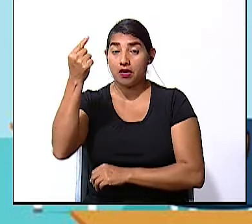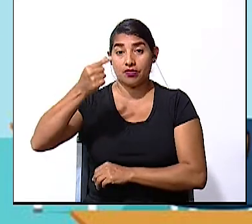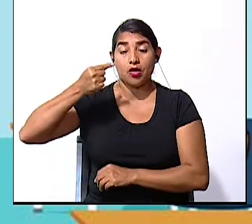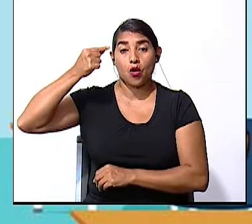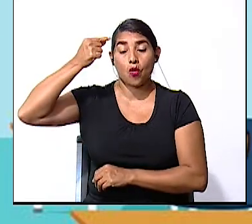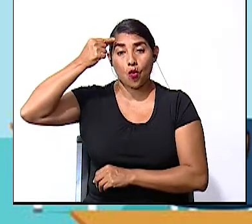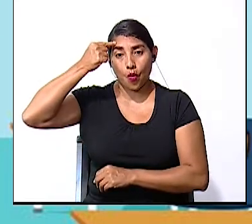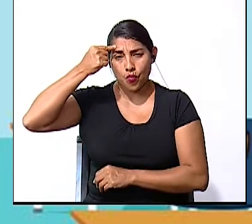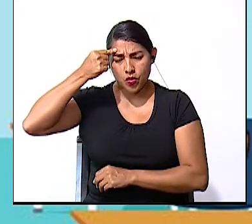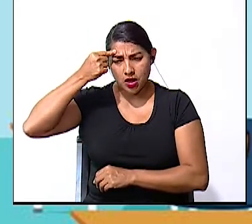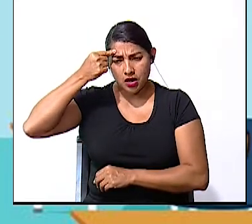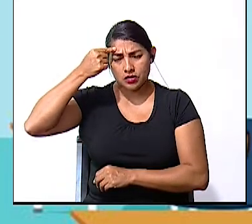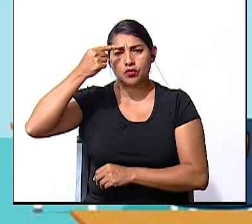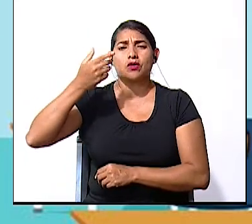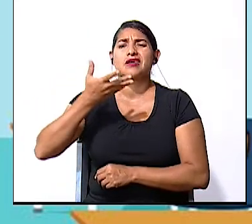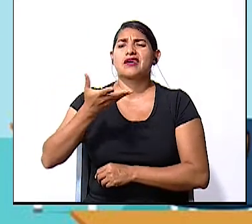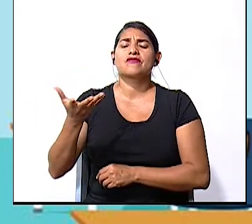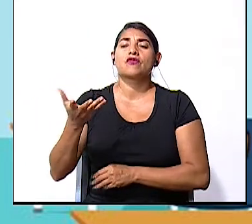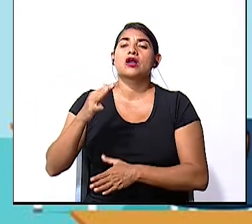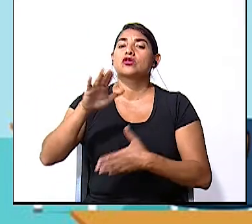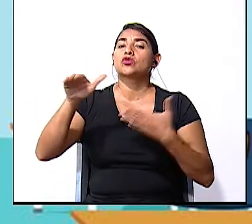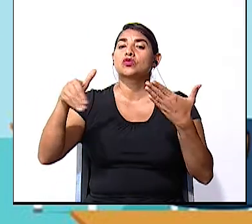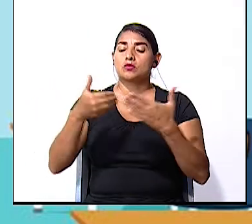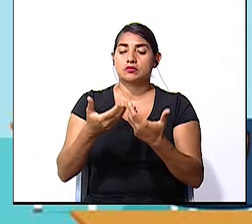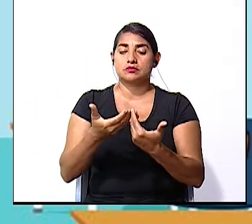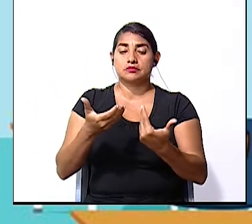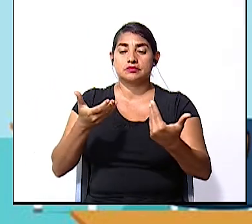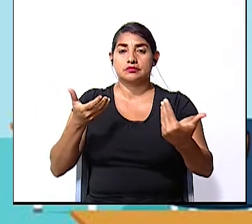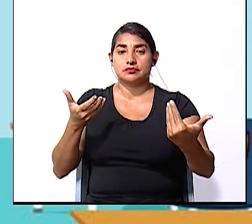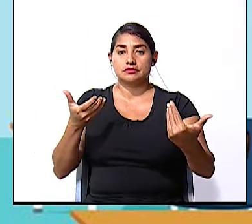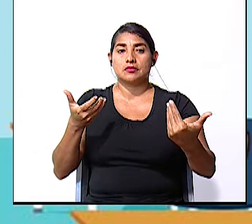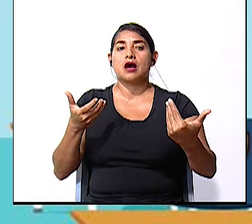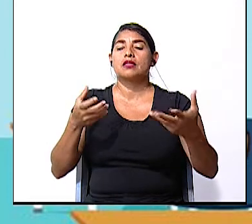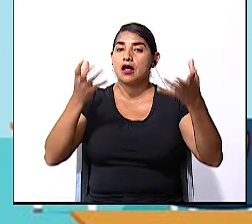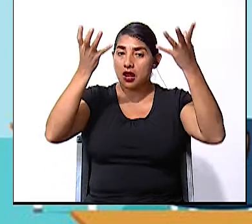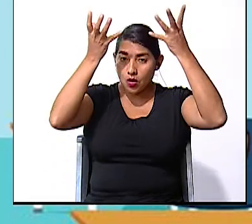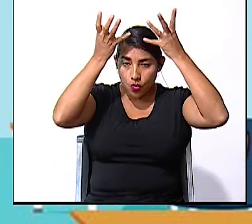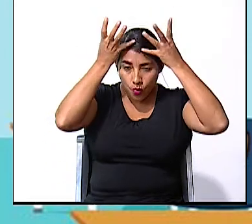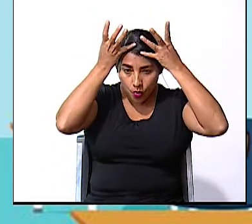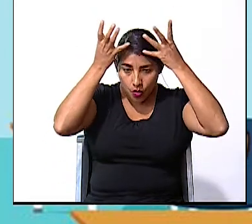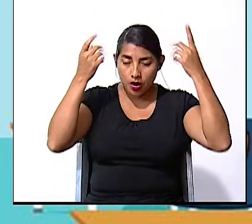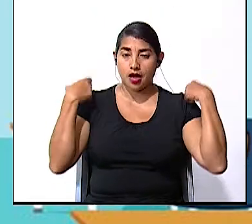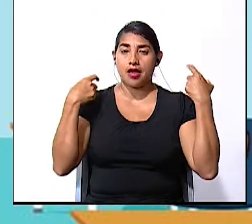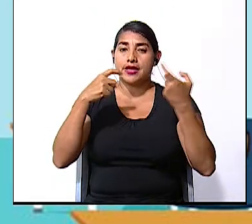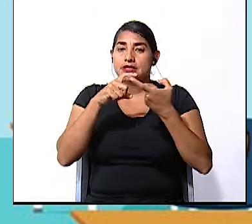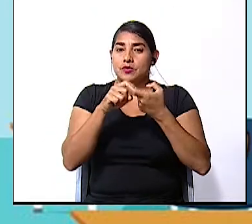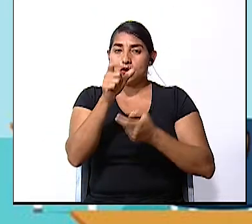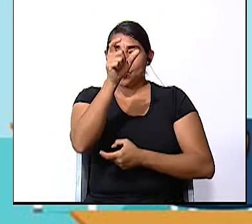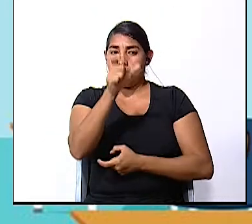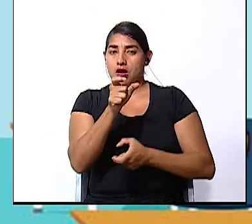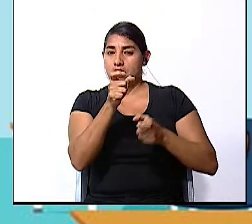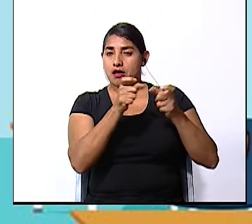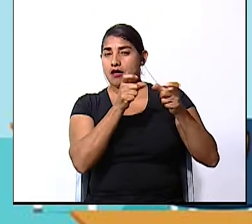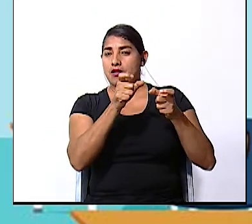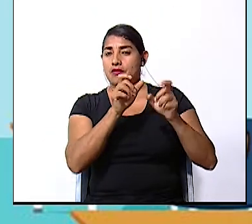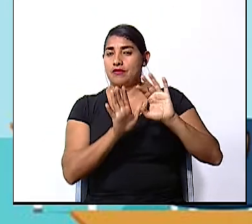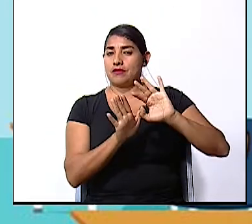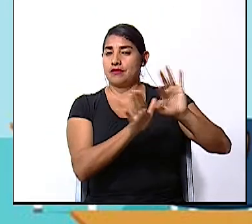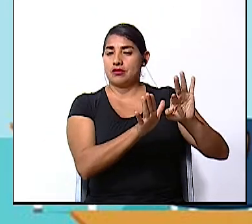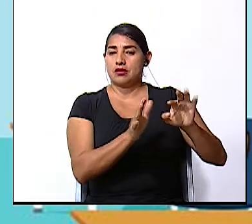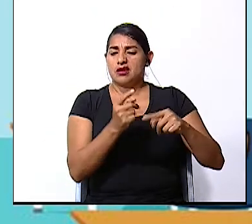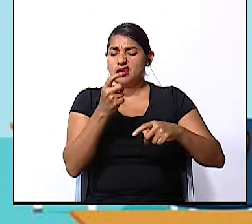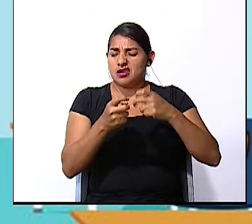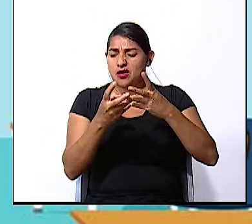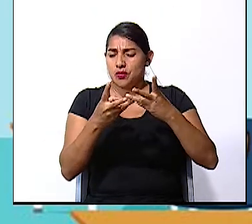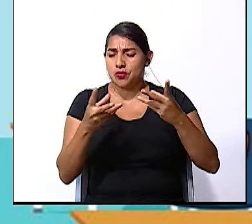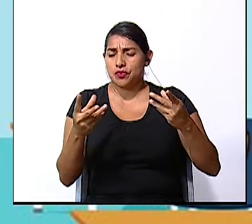que fuera totalmente separada de la corona española. Esto se vino a